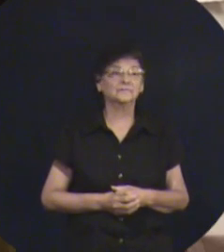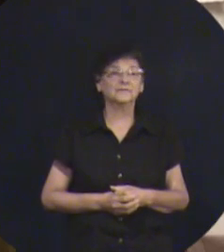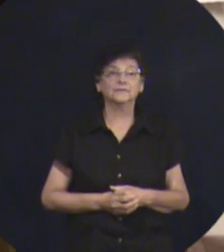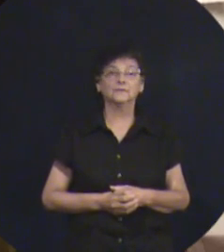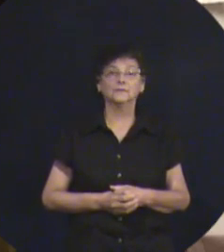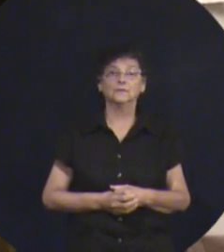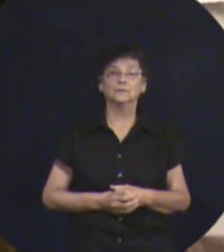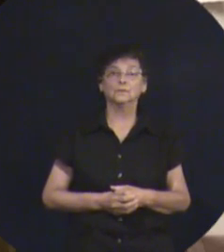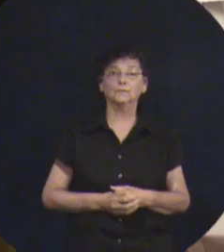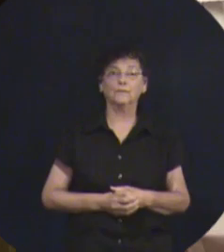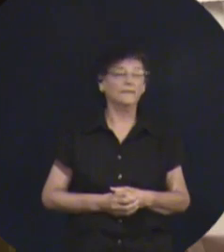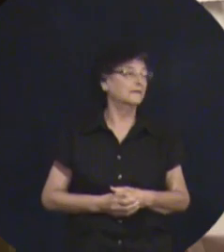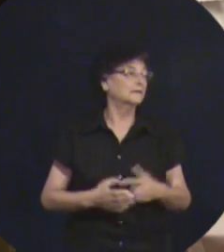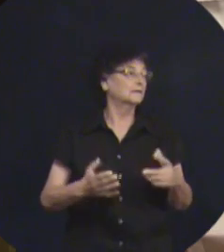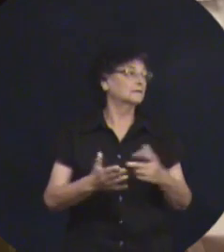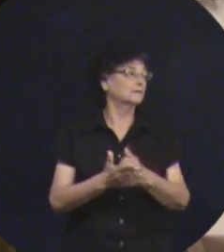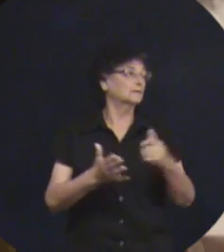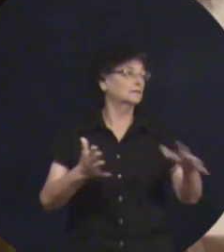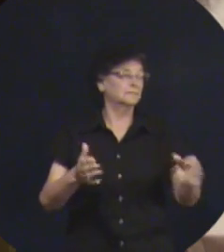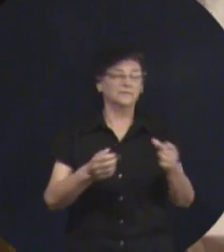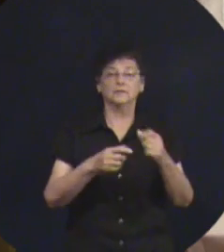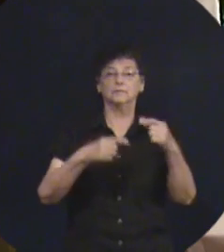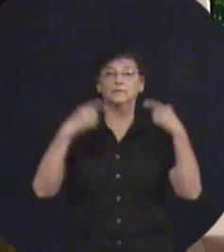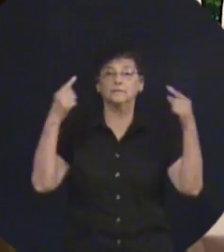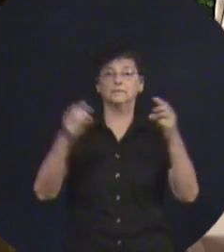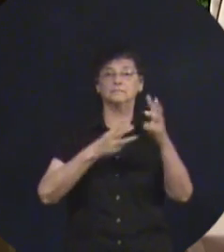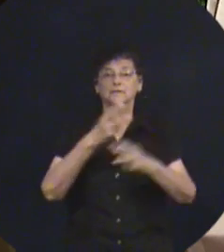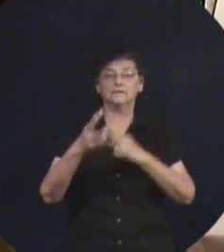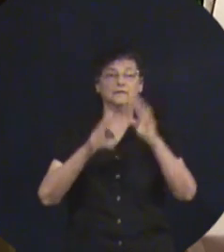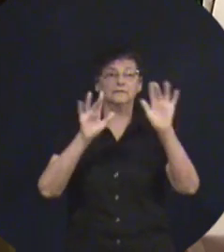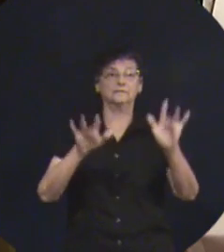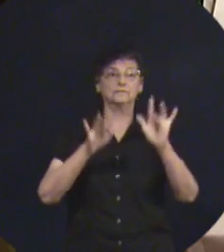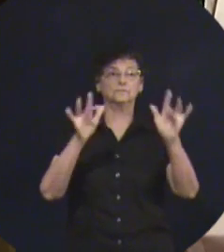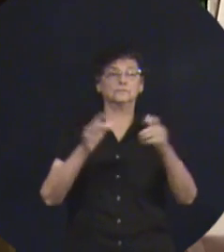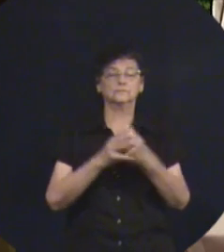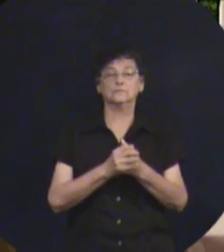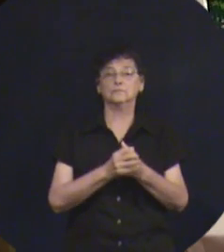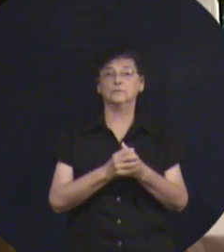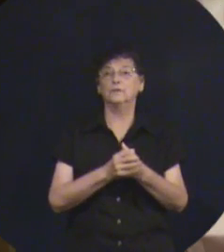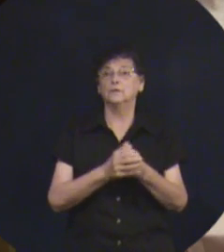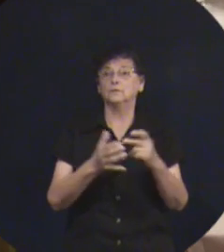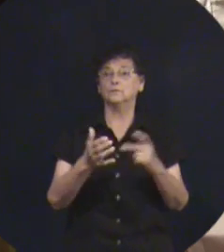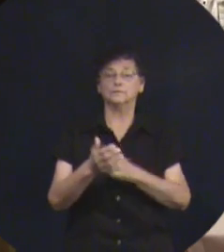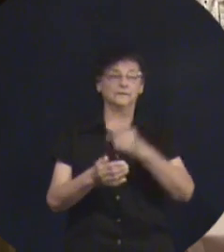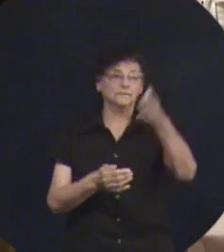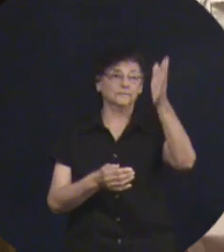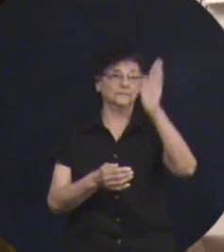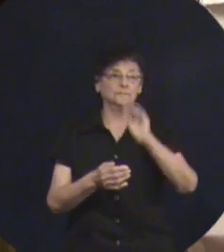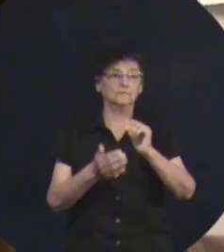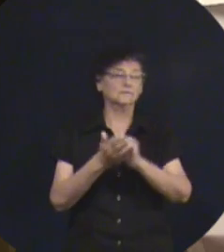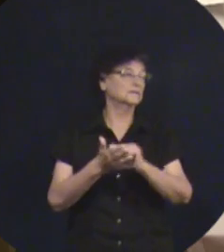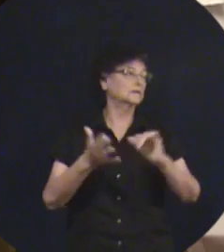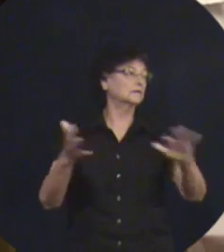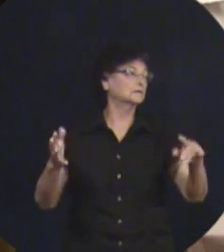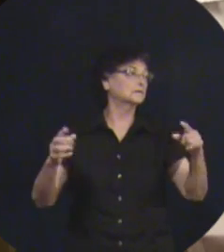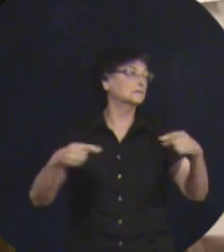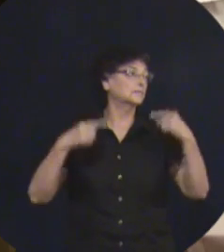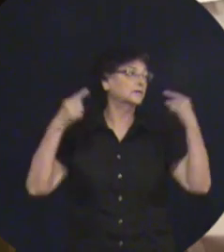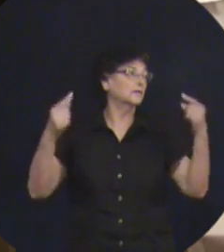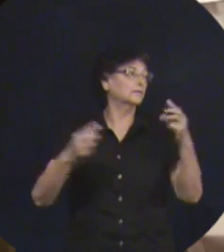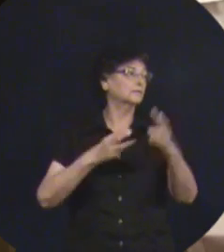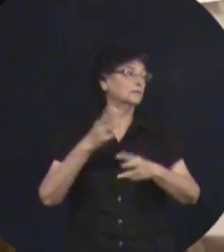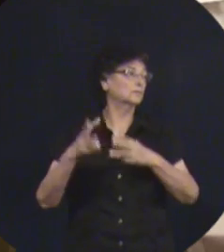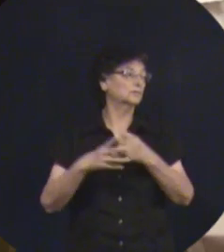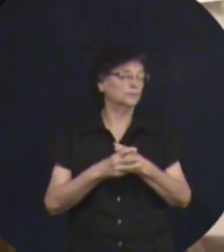Cordero de Dios, que quitas el pecado del mundo, ten piedad de nosotros. Cordero de Dios, que quitas